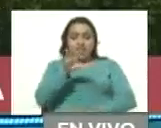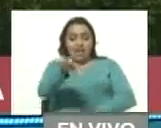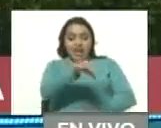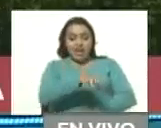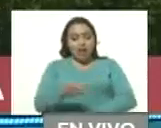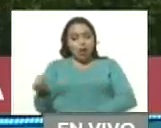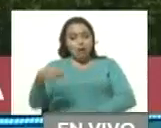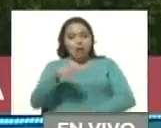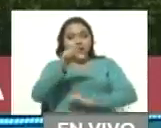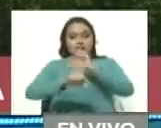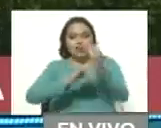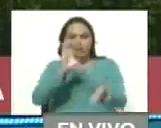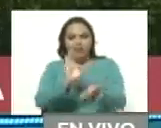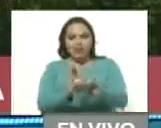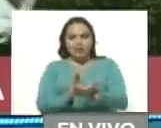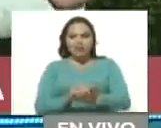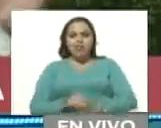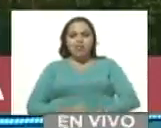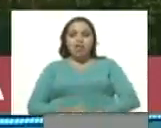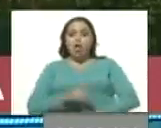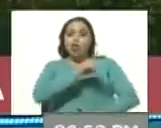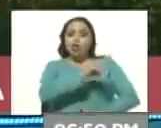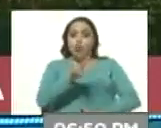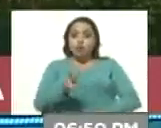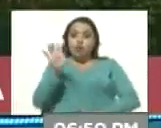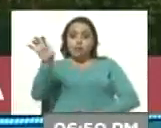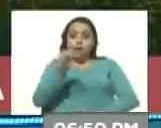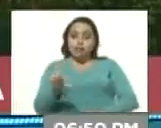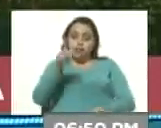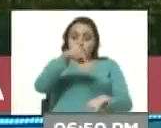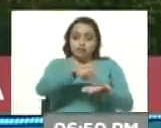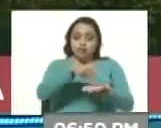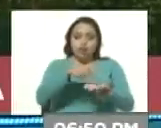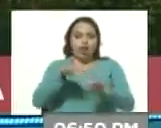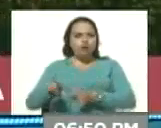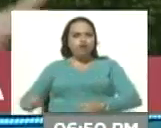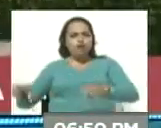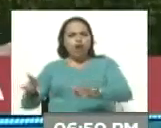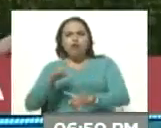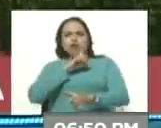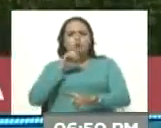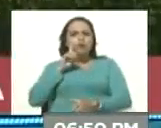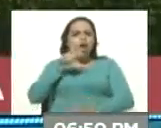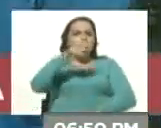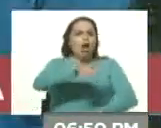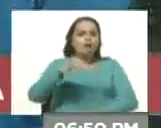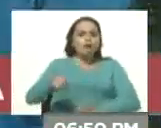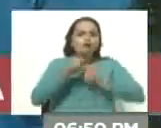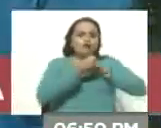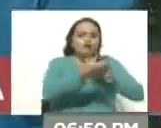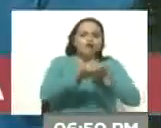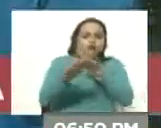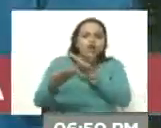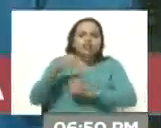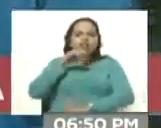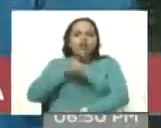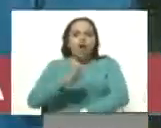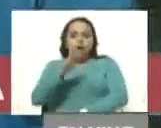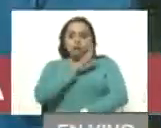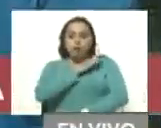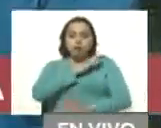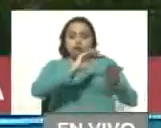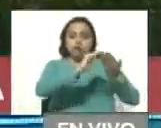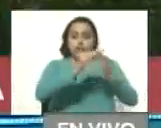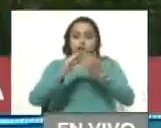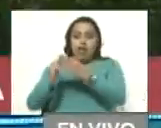países disipando importante destacar vor y que tenemos un escenario denominado el pueblo cuenta su historia donde las propias comunidades y la red de